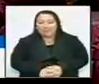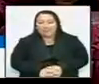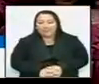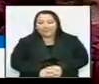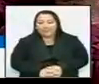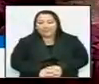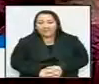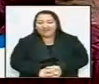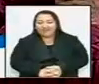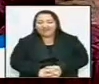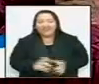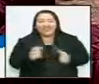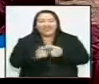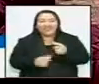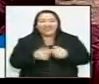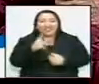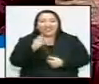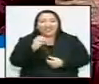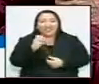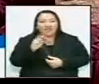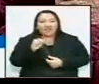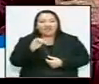Adelante, congresista Domínguez.